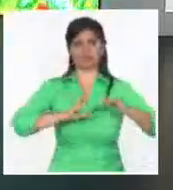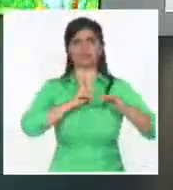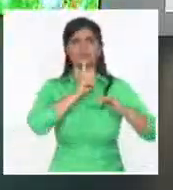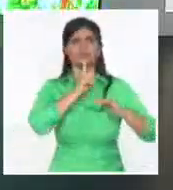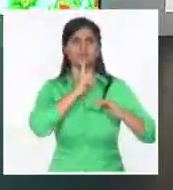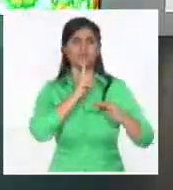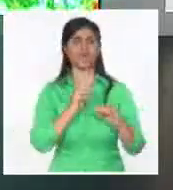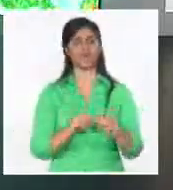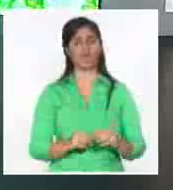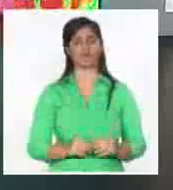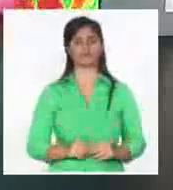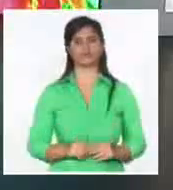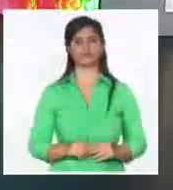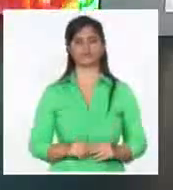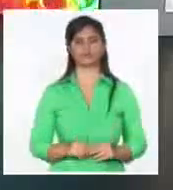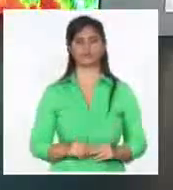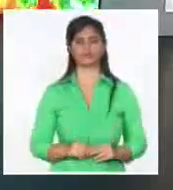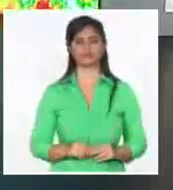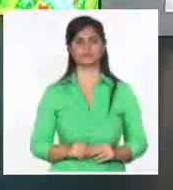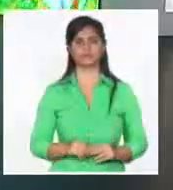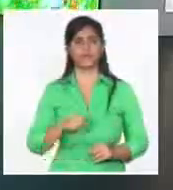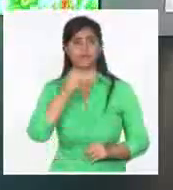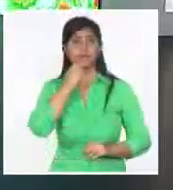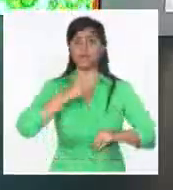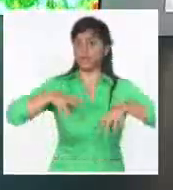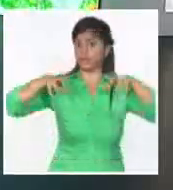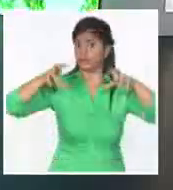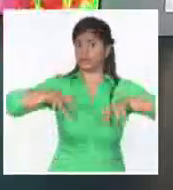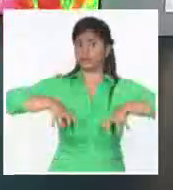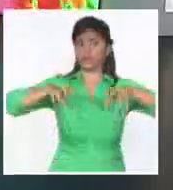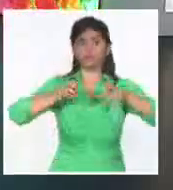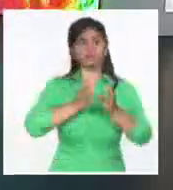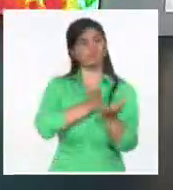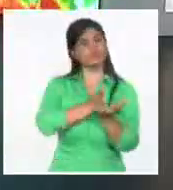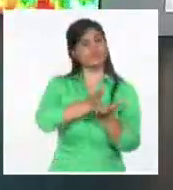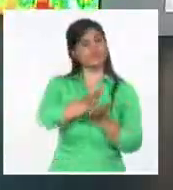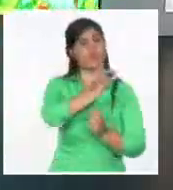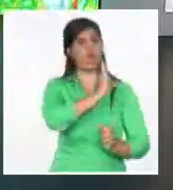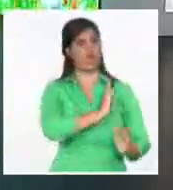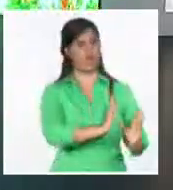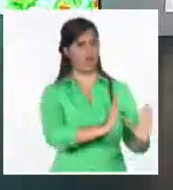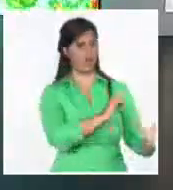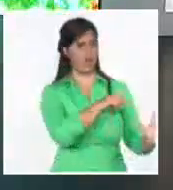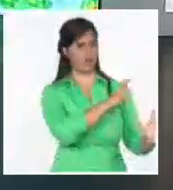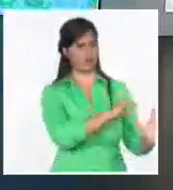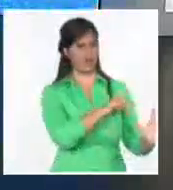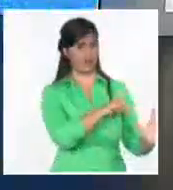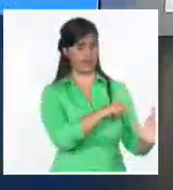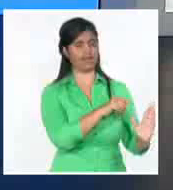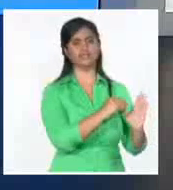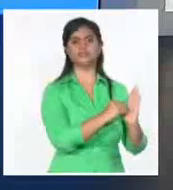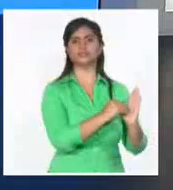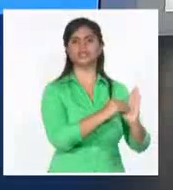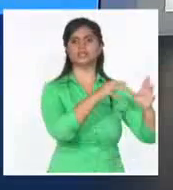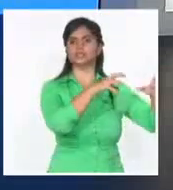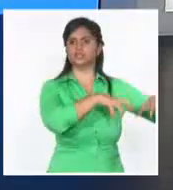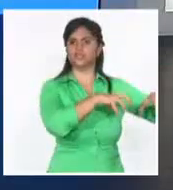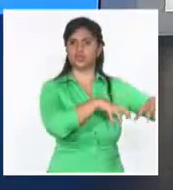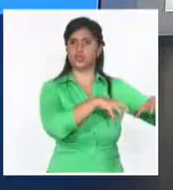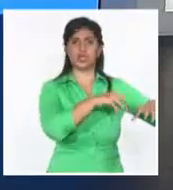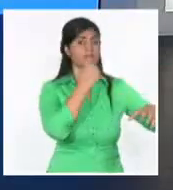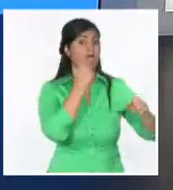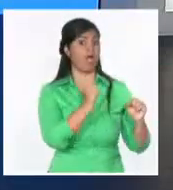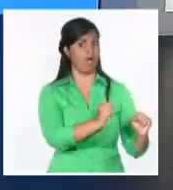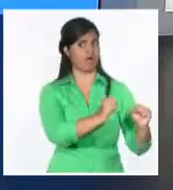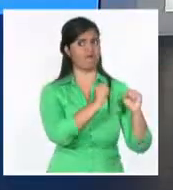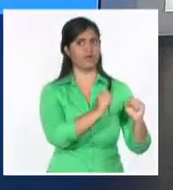sobre la parte oriental del país hará que la mayor probabilidad de lluvias continúe sobre el oriente cubano. Lluvias que durante la tarde de hoy llegarán a ser numerosas en esta porción